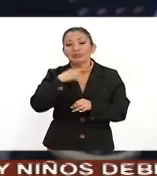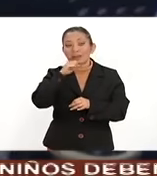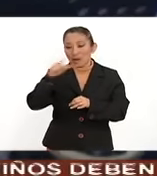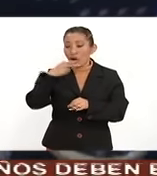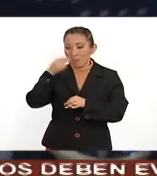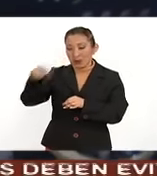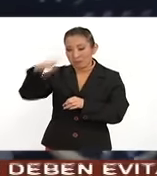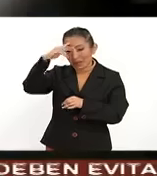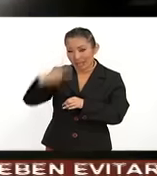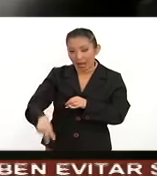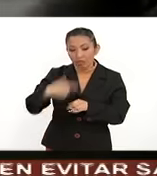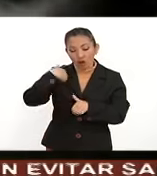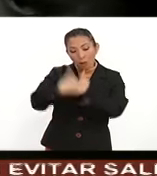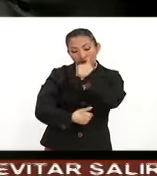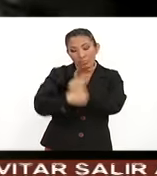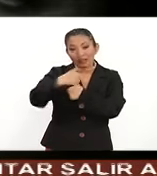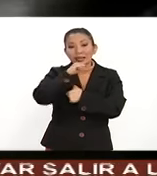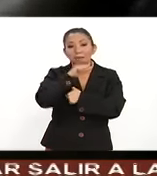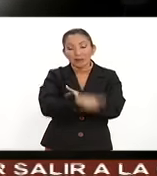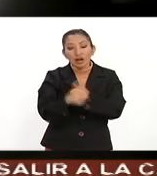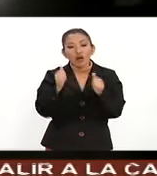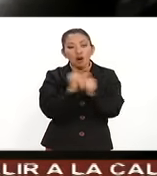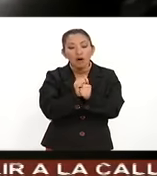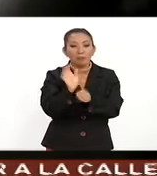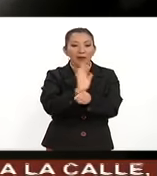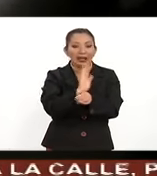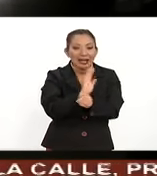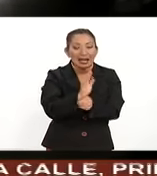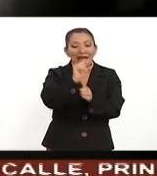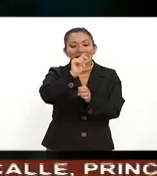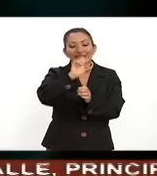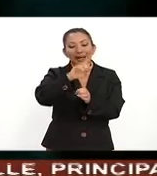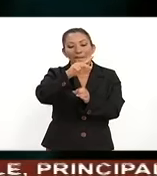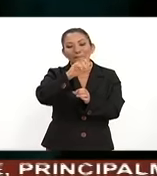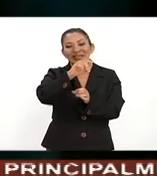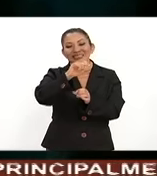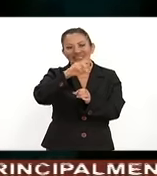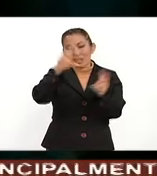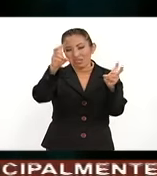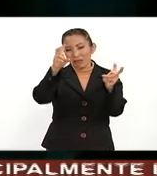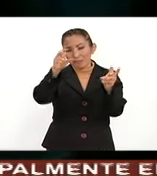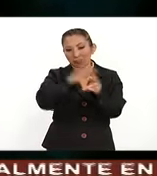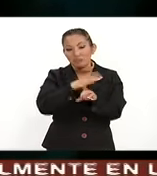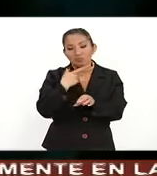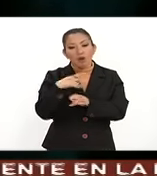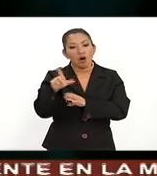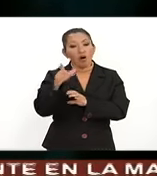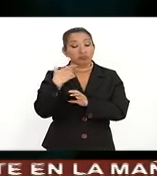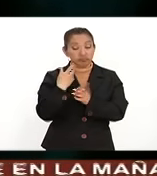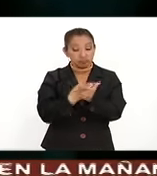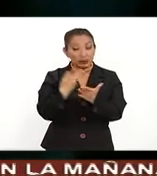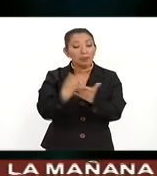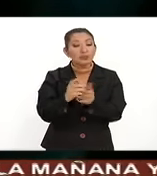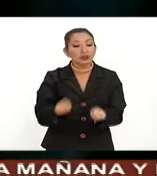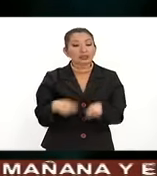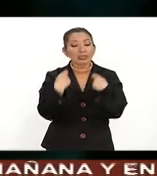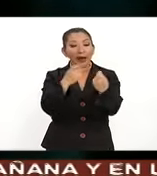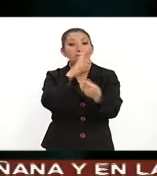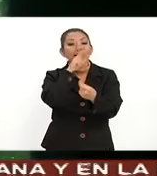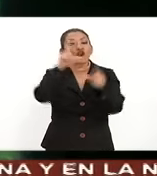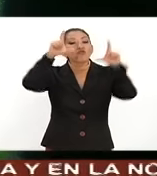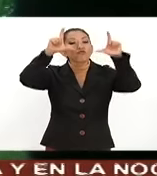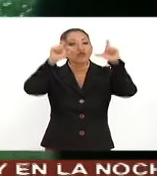Ernesto Prado competirá a su vez con el film Tempestad por el reconocimiento Spotlight, galardón que se entrega a la